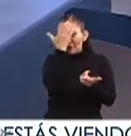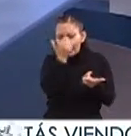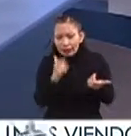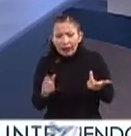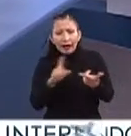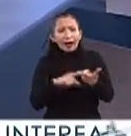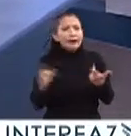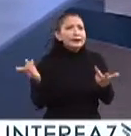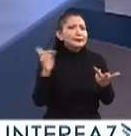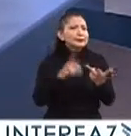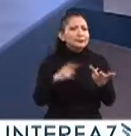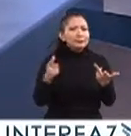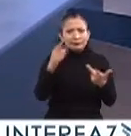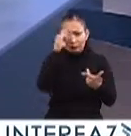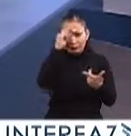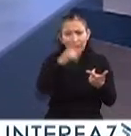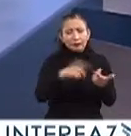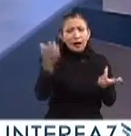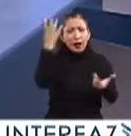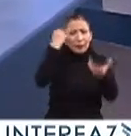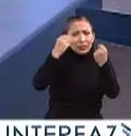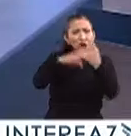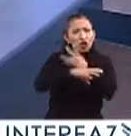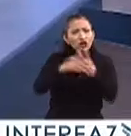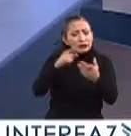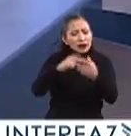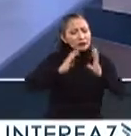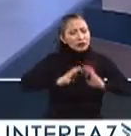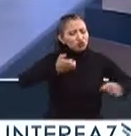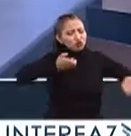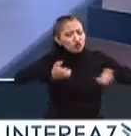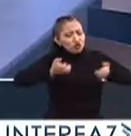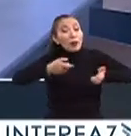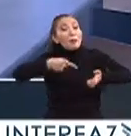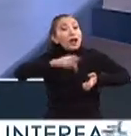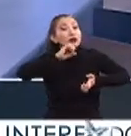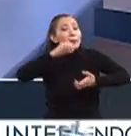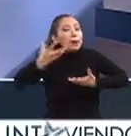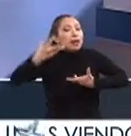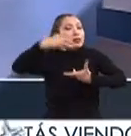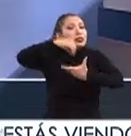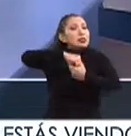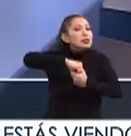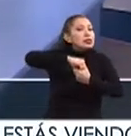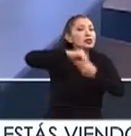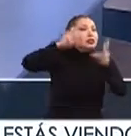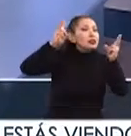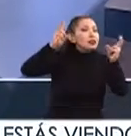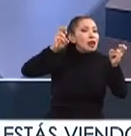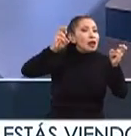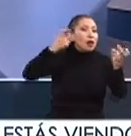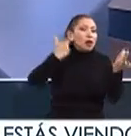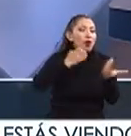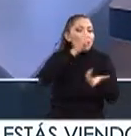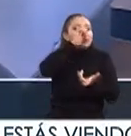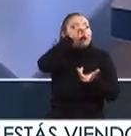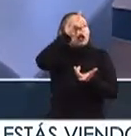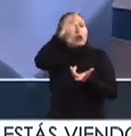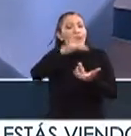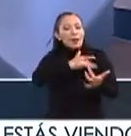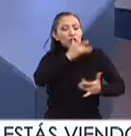habilidades intelectuales, cognitivas, físicas, prácticas, pero también el tema de la espiritualidad,